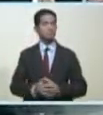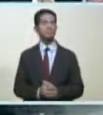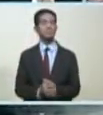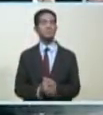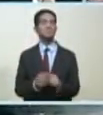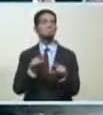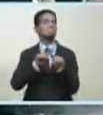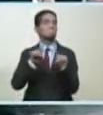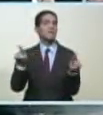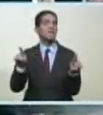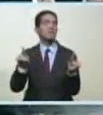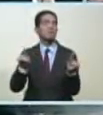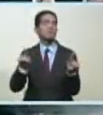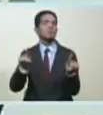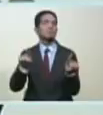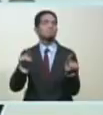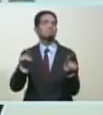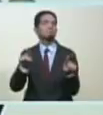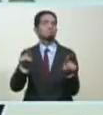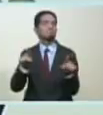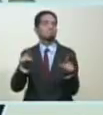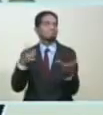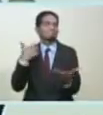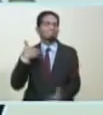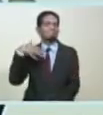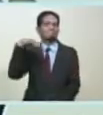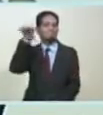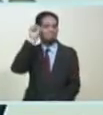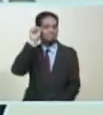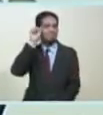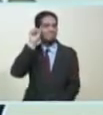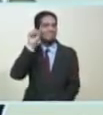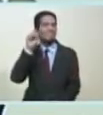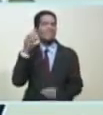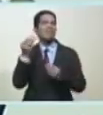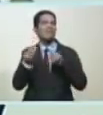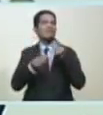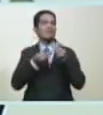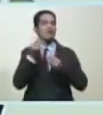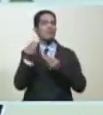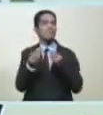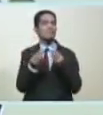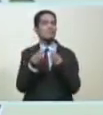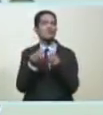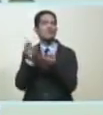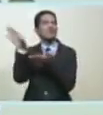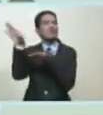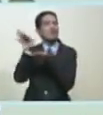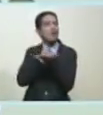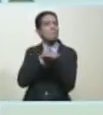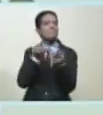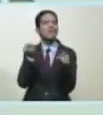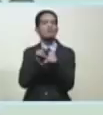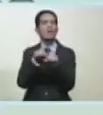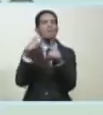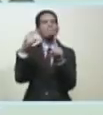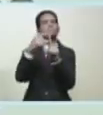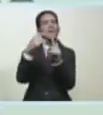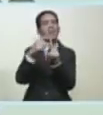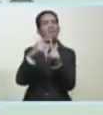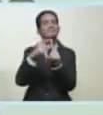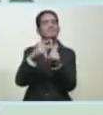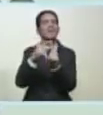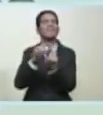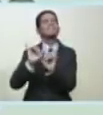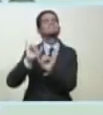Pero es incomprensible cómo, utilizando palabras de un viejo político venezolano, Henry Falcón se